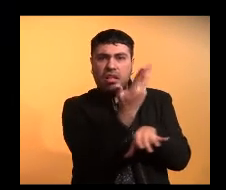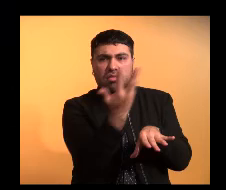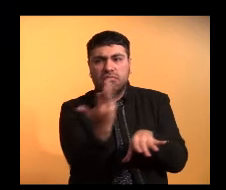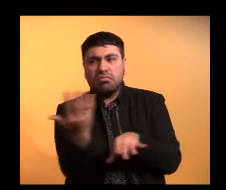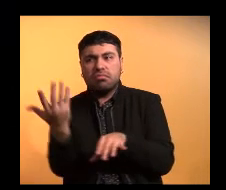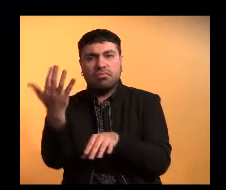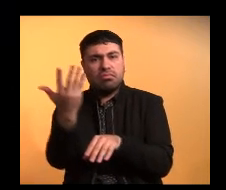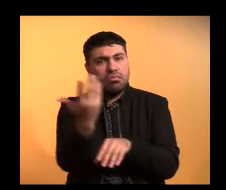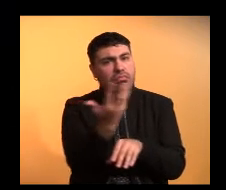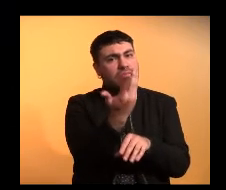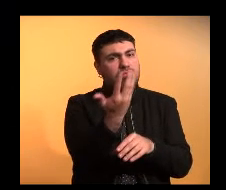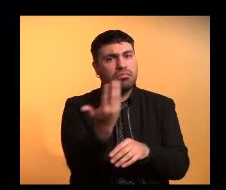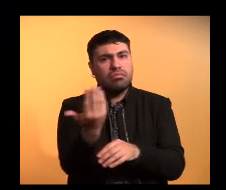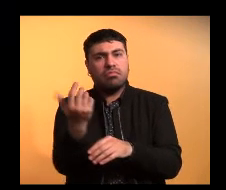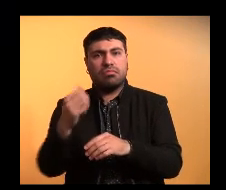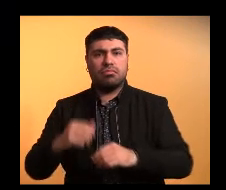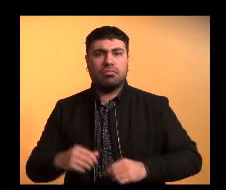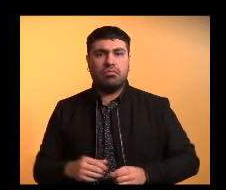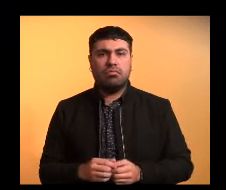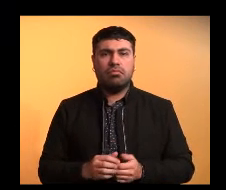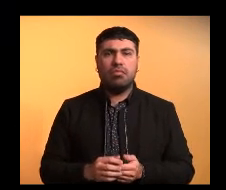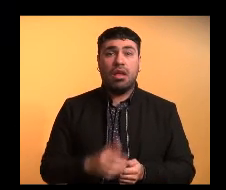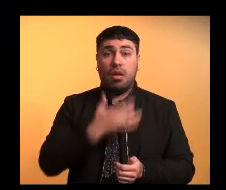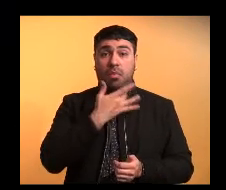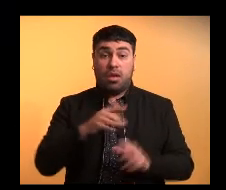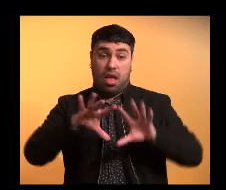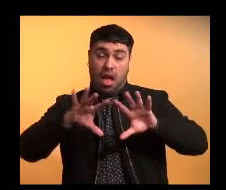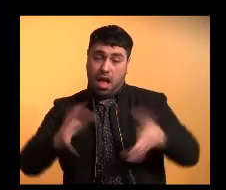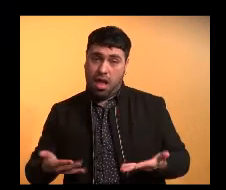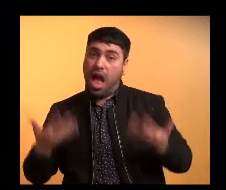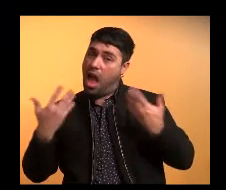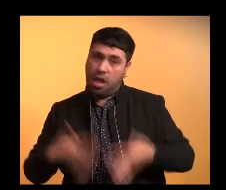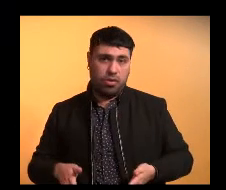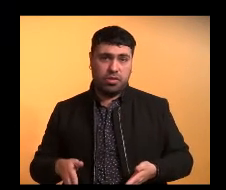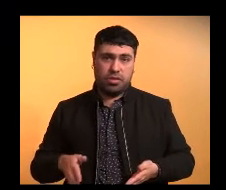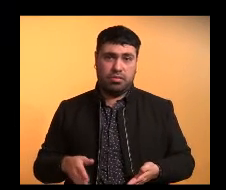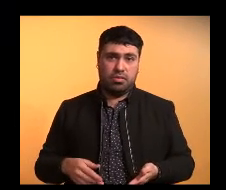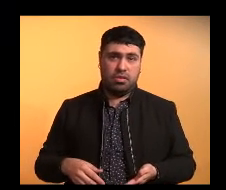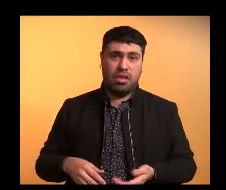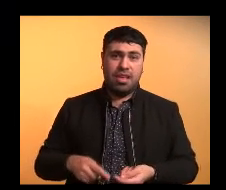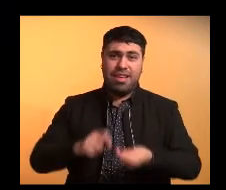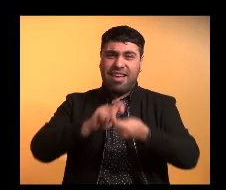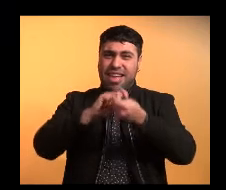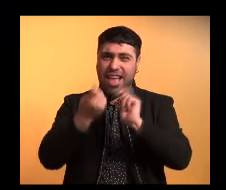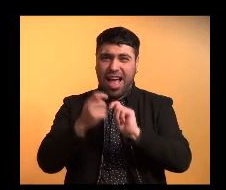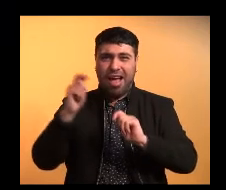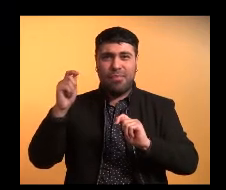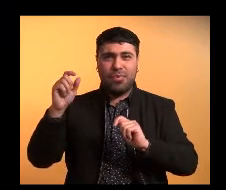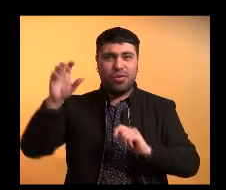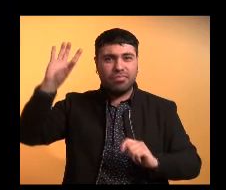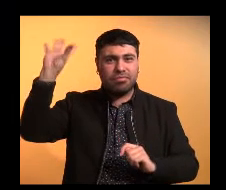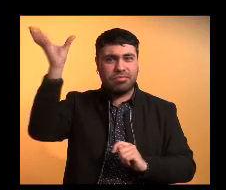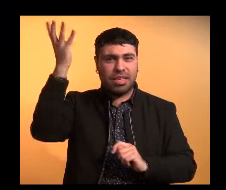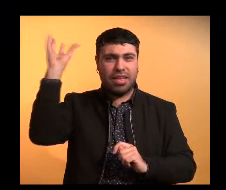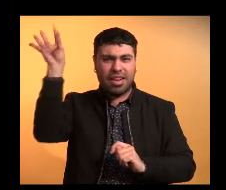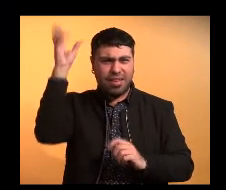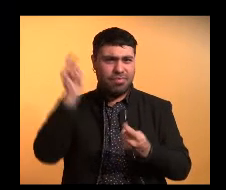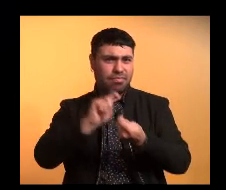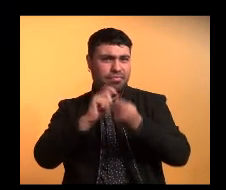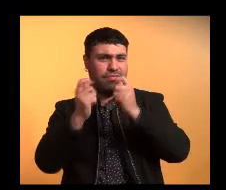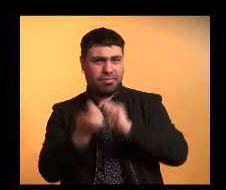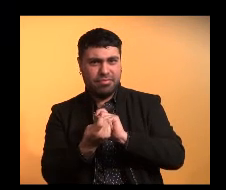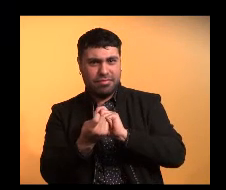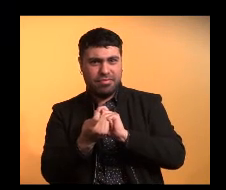nos ponemos a analizar todo bajo un contexto de cambio climático, donde la península antártica particularmente es una zona que